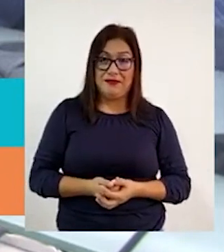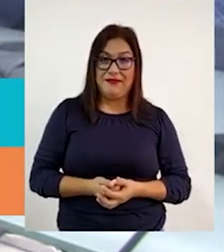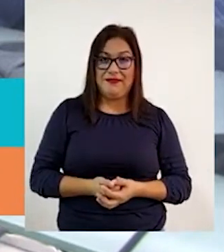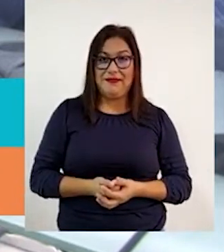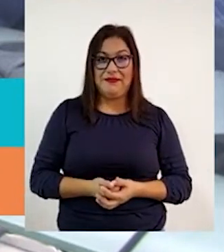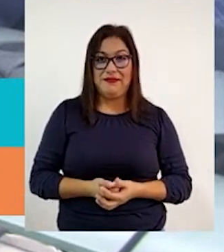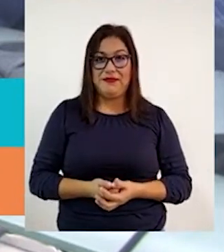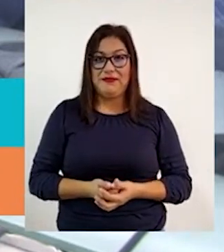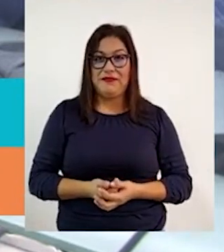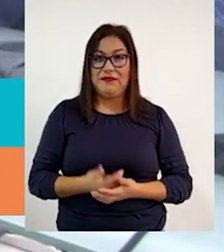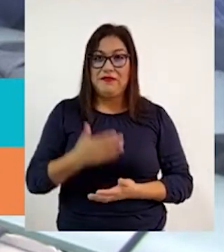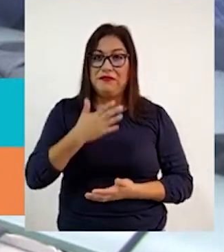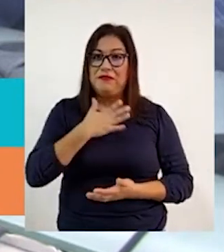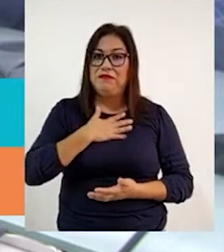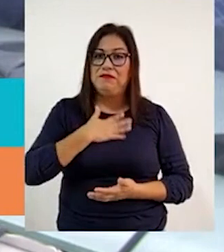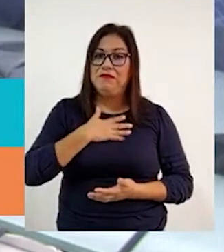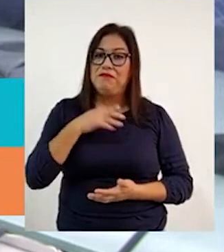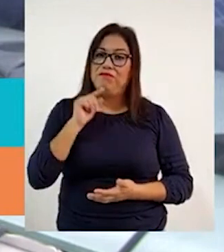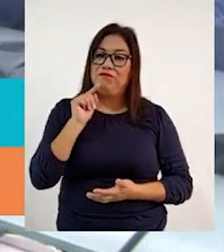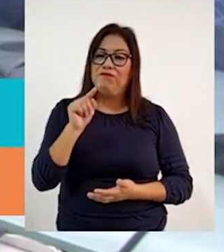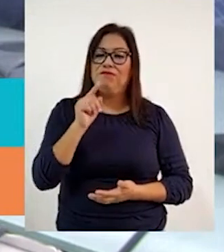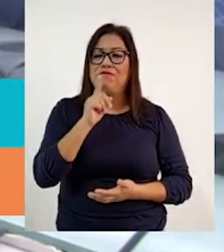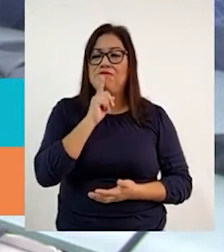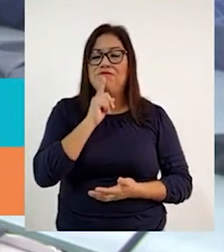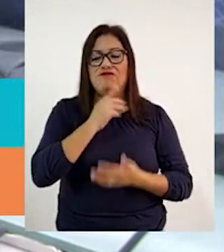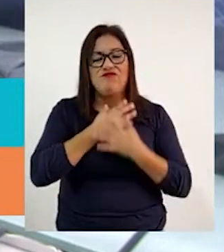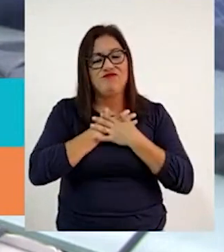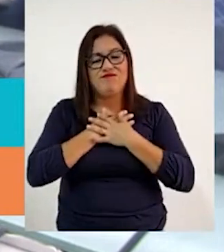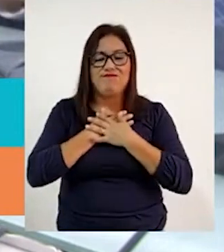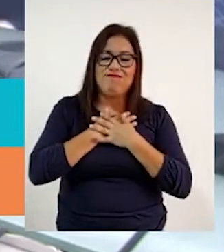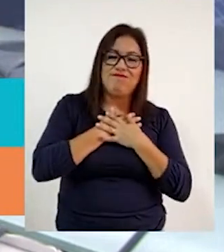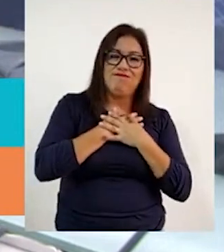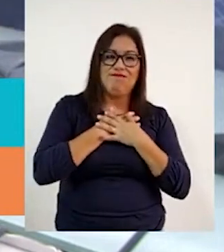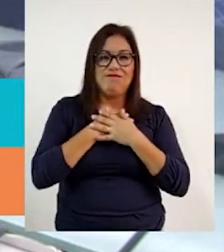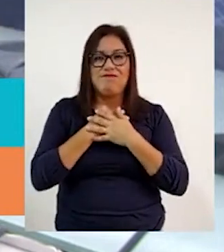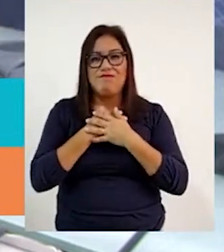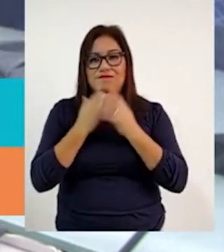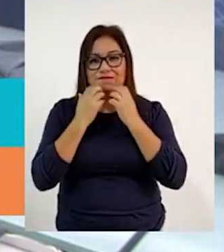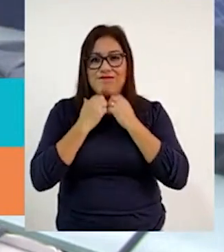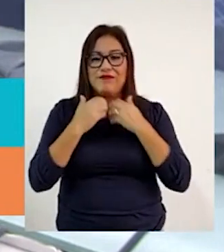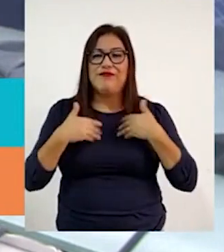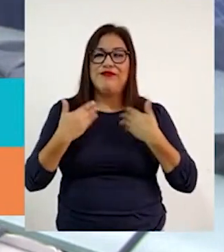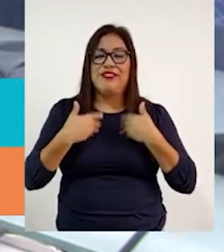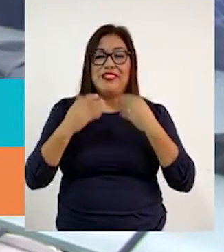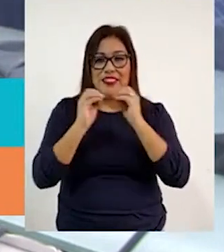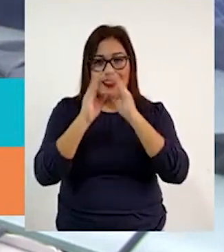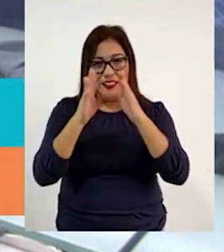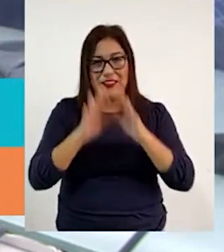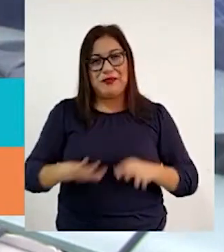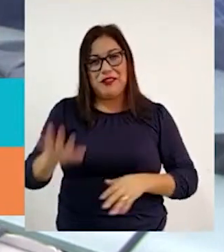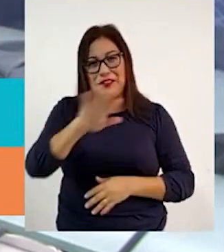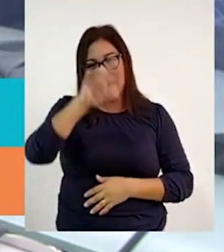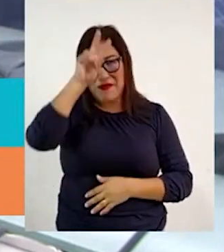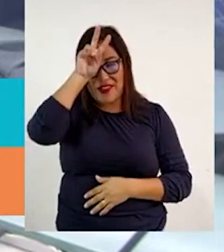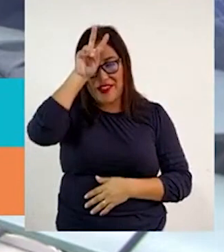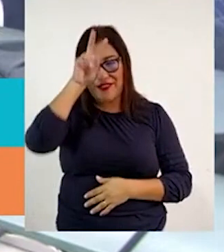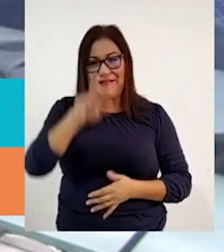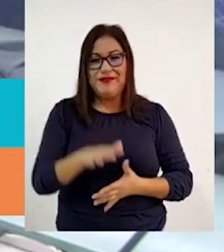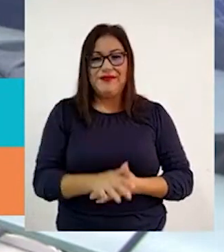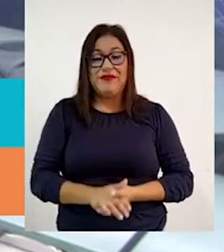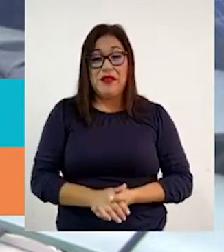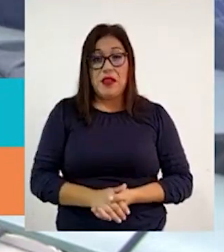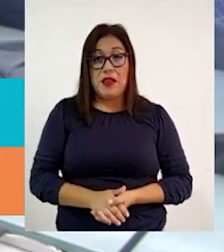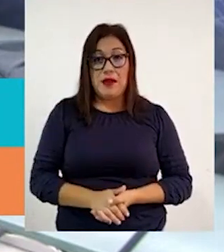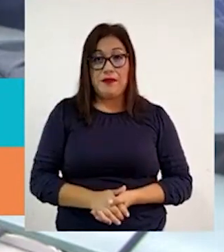Viejo, mi querido viejo. Un feliz día para todos, padres, a nivel nacional, ¿eh? Ahora